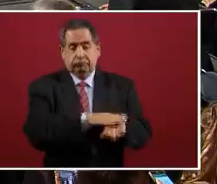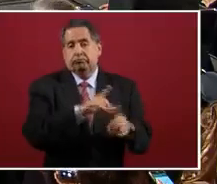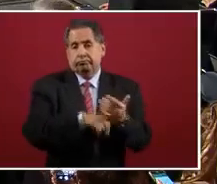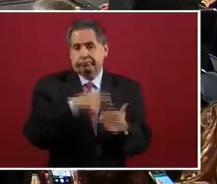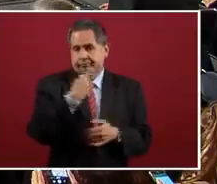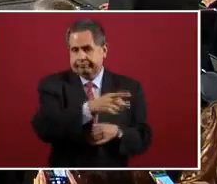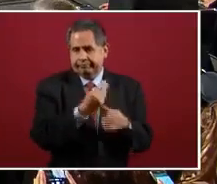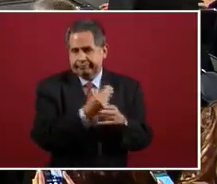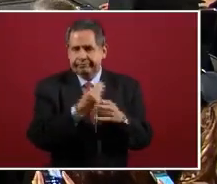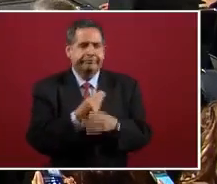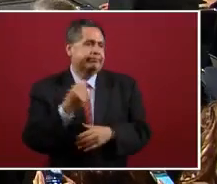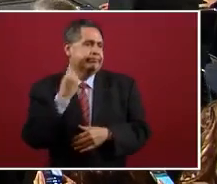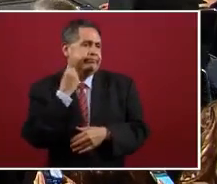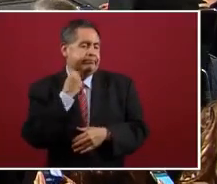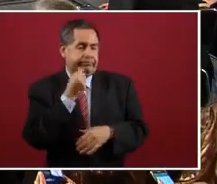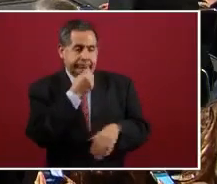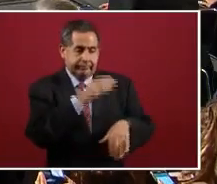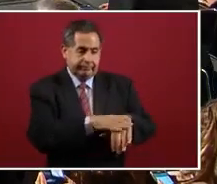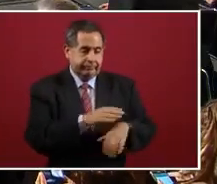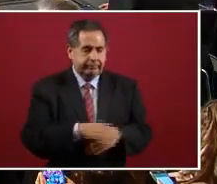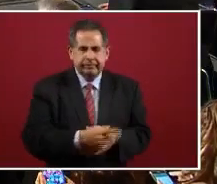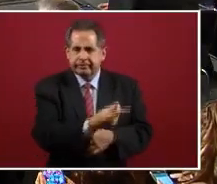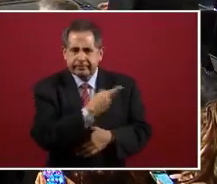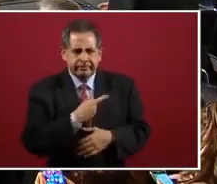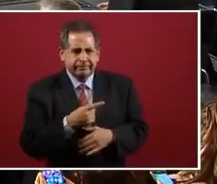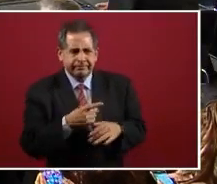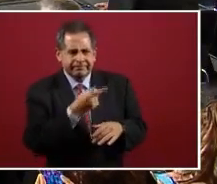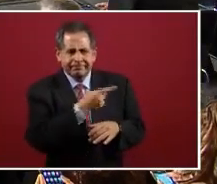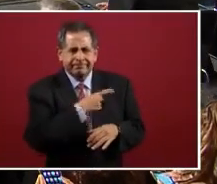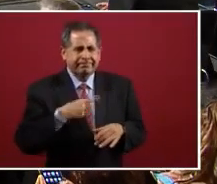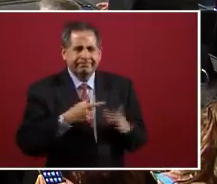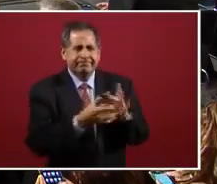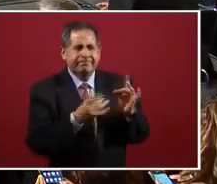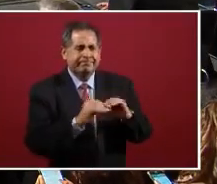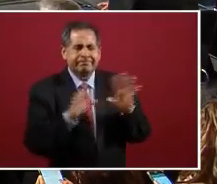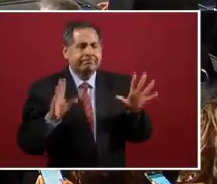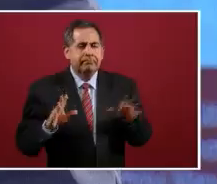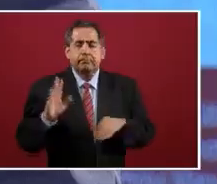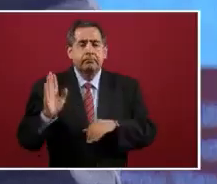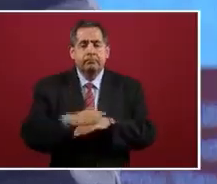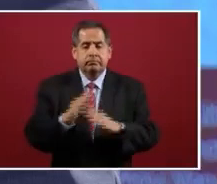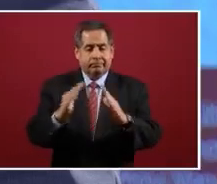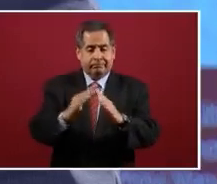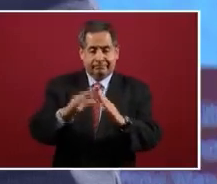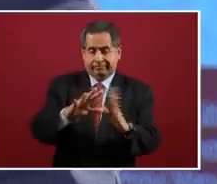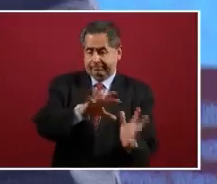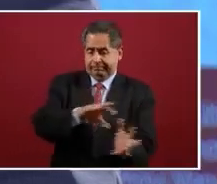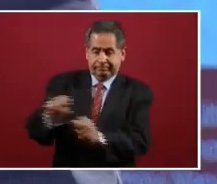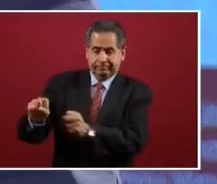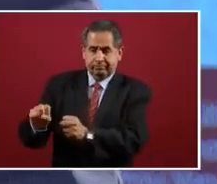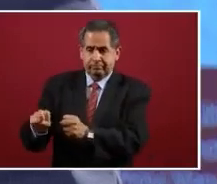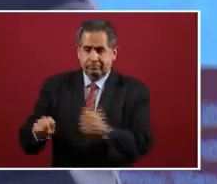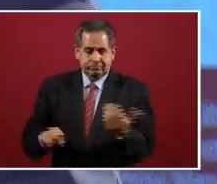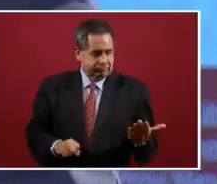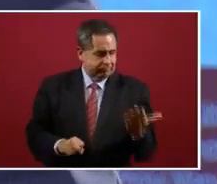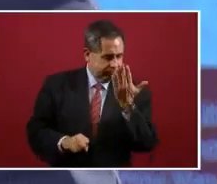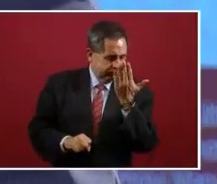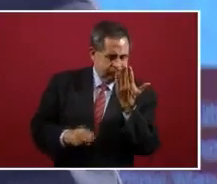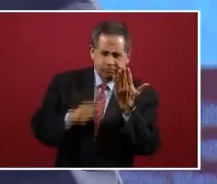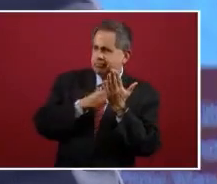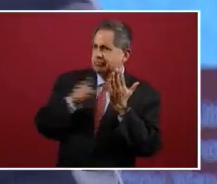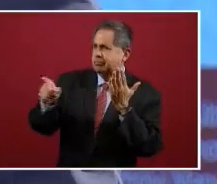donde se les dice por favor mclaren porque el confinamiento o lo que ustedes están solicitando no existe en méxico